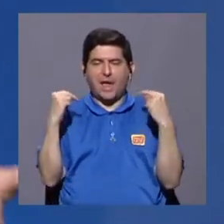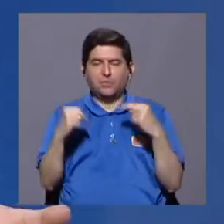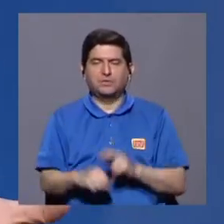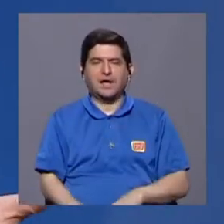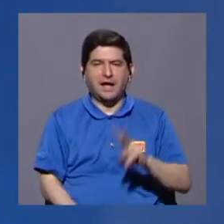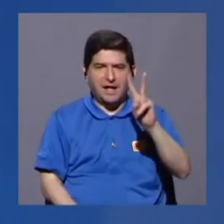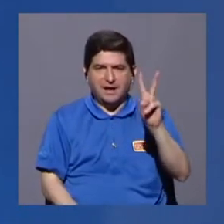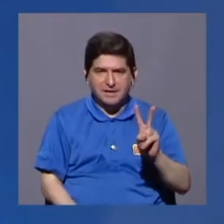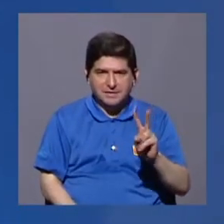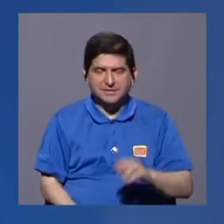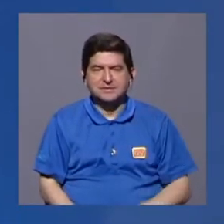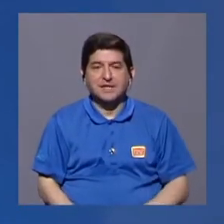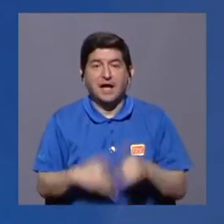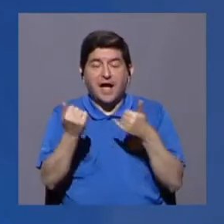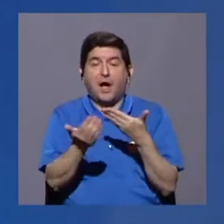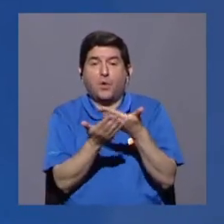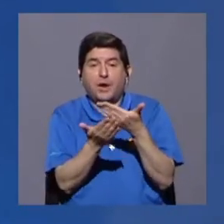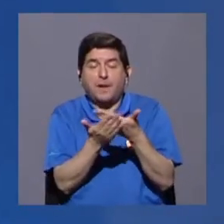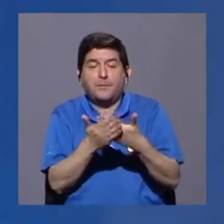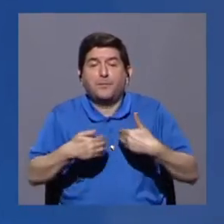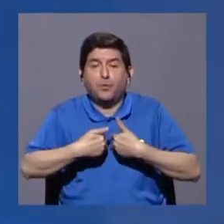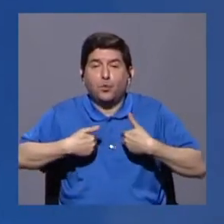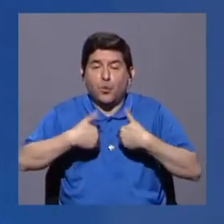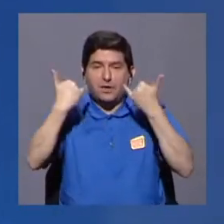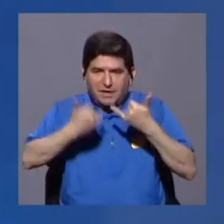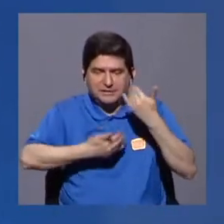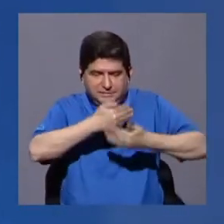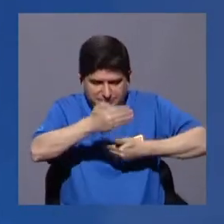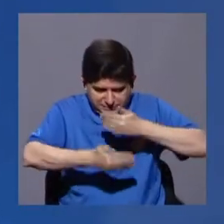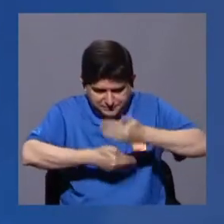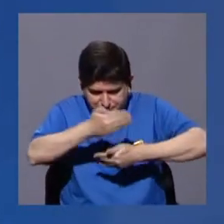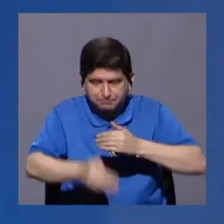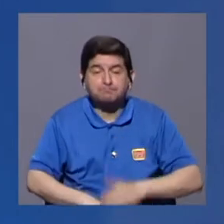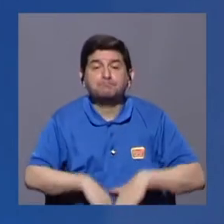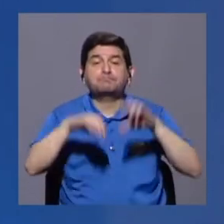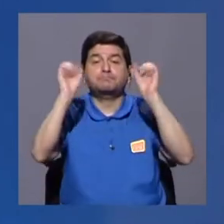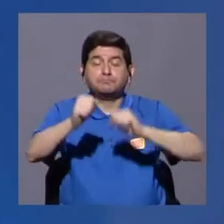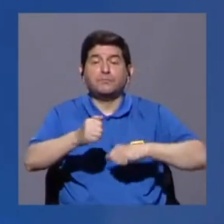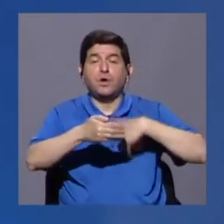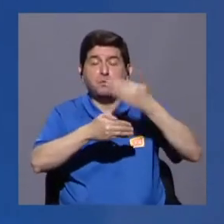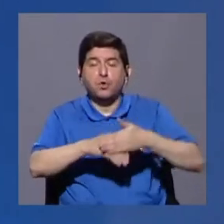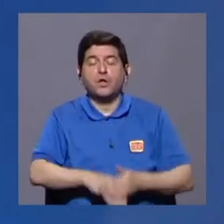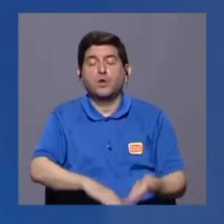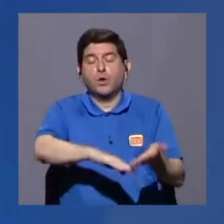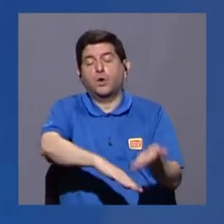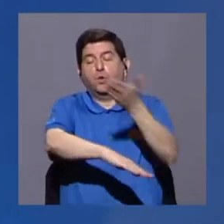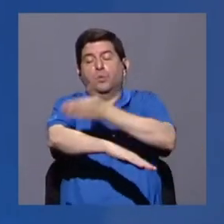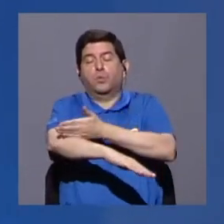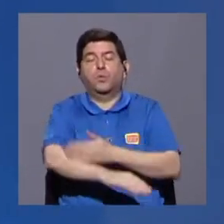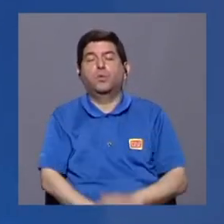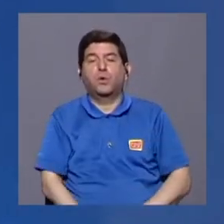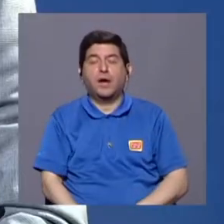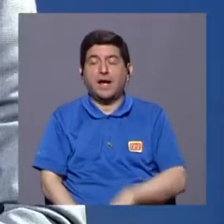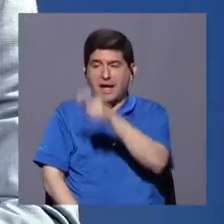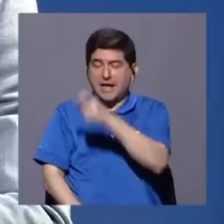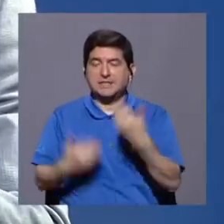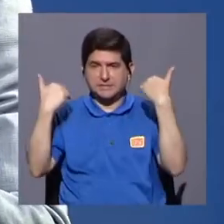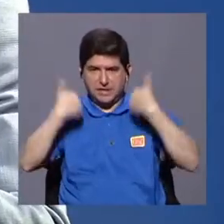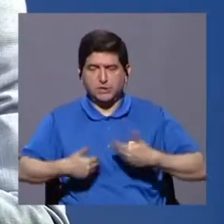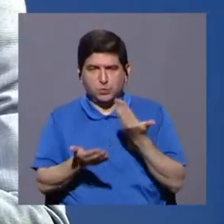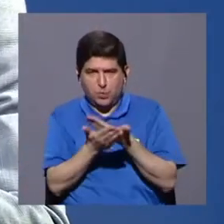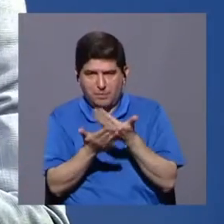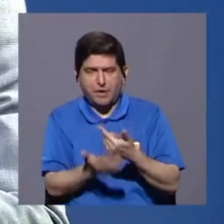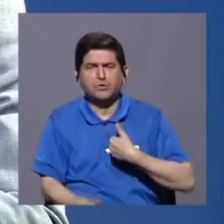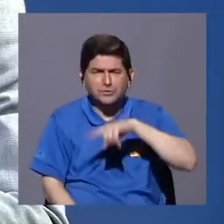paso vendría a ser hacer pruebas en animales que ya están en camino para poder escalar esto a pruebas en seres humanos casualmente